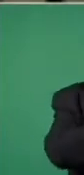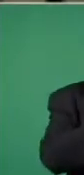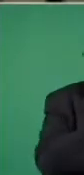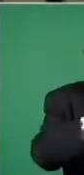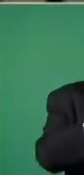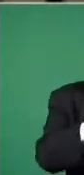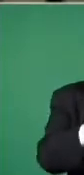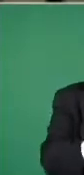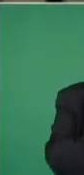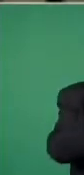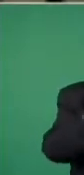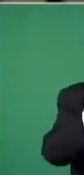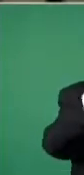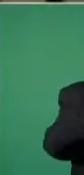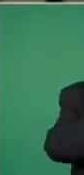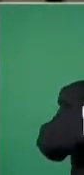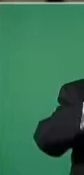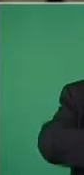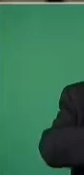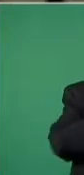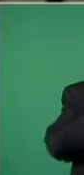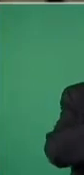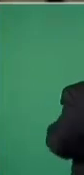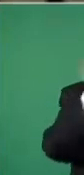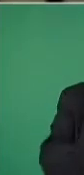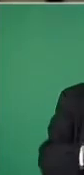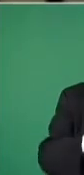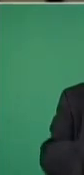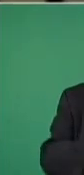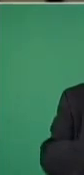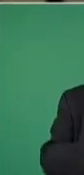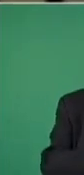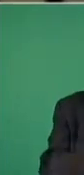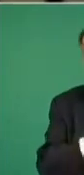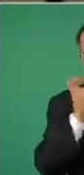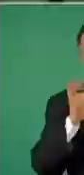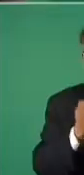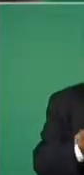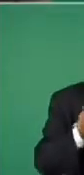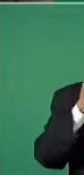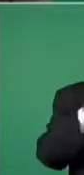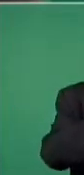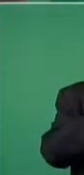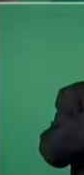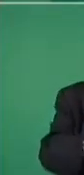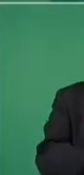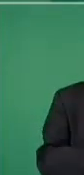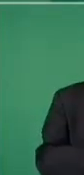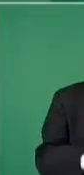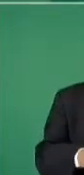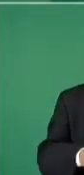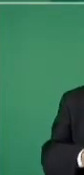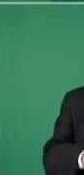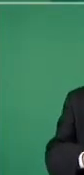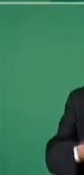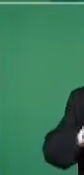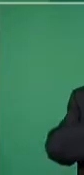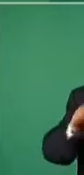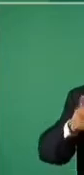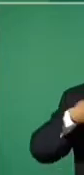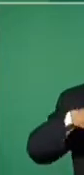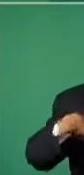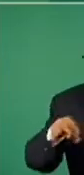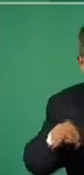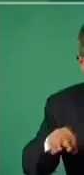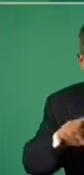que algunos de esos trabajadores cometieron ilícitos. Sí. Saquearon a la agencia. Derecho a los trabajadores y